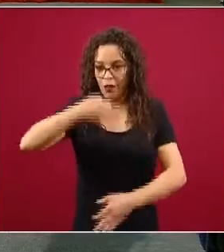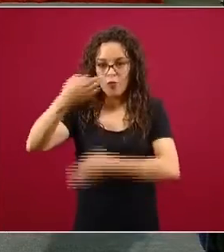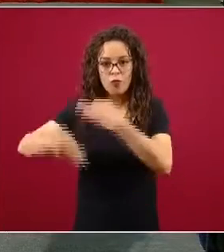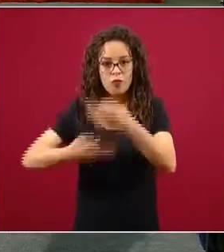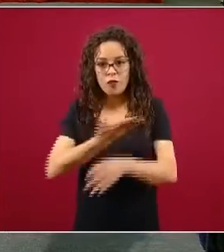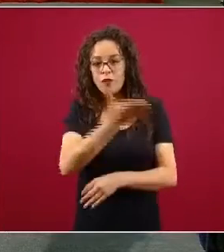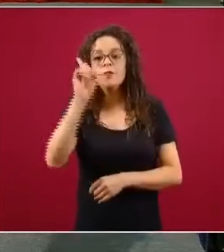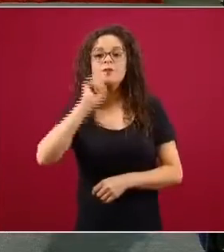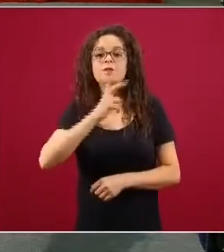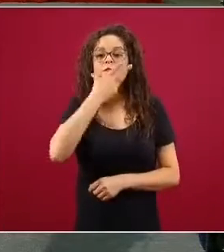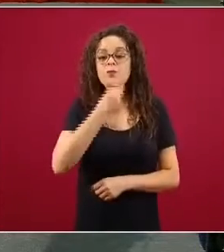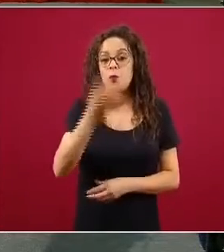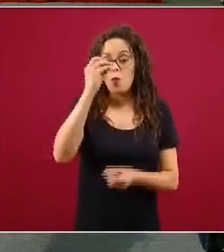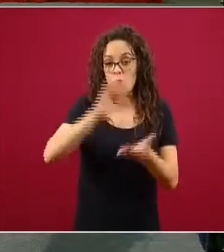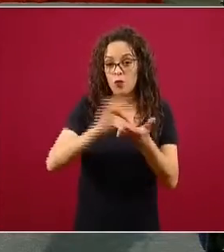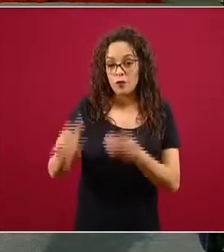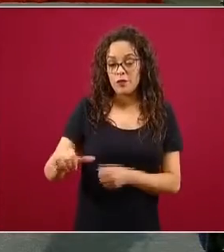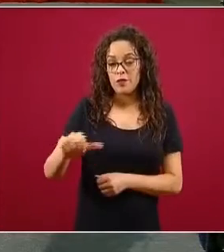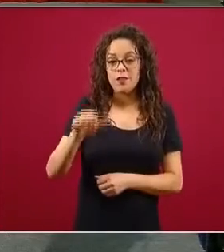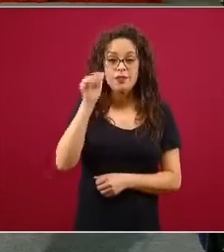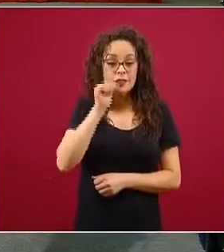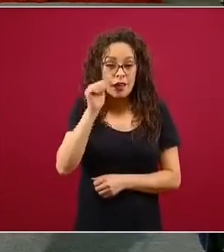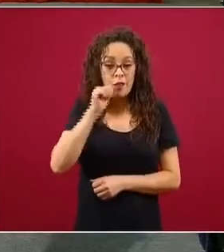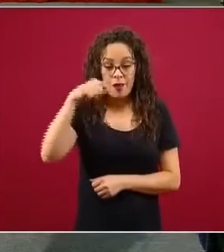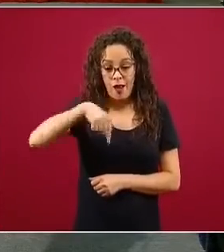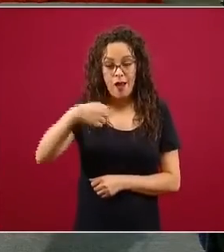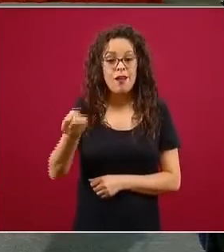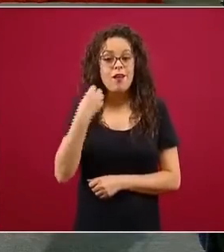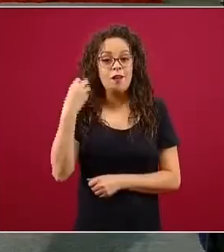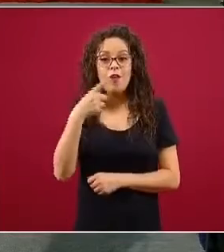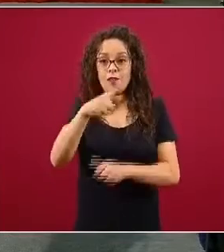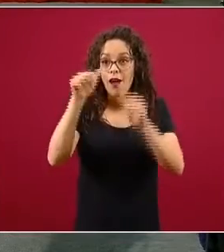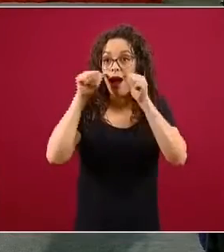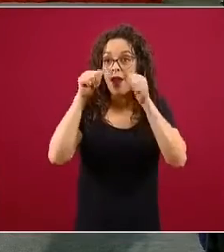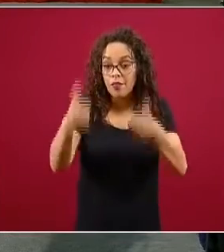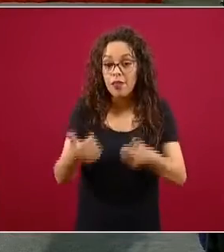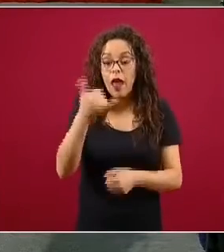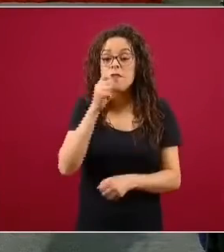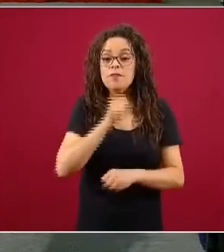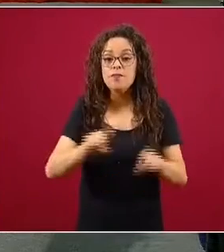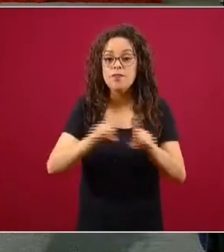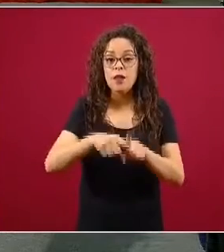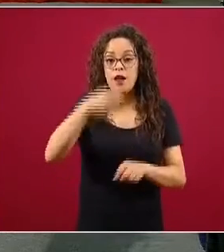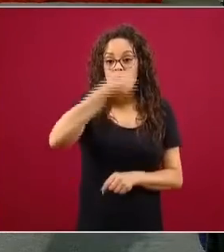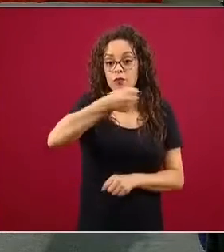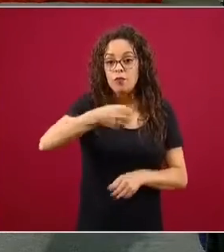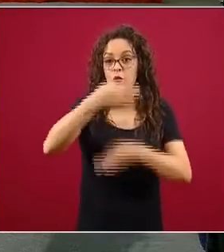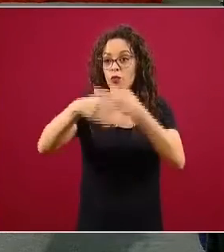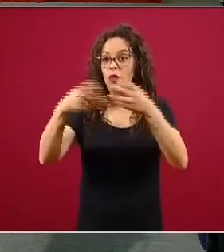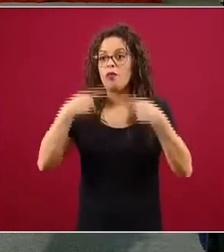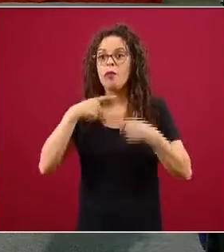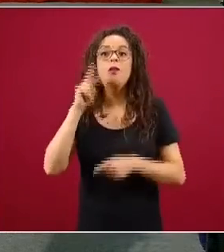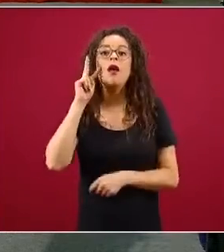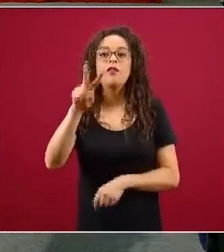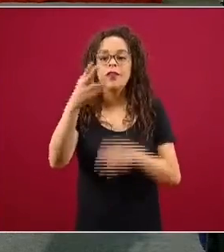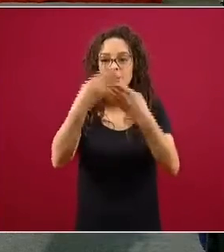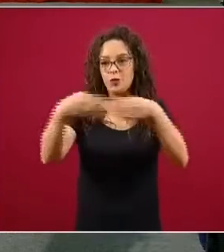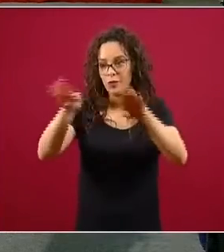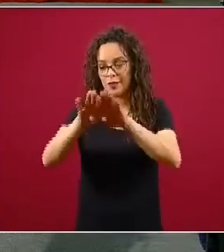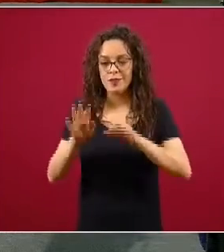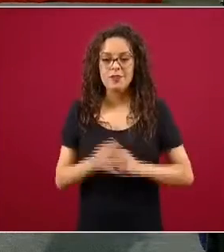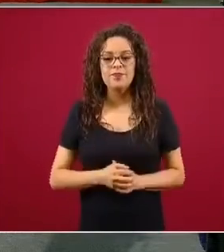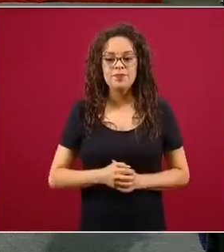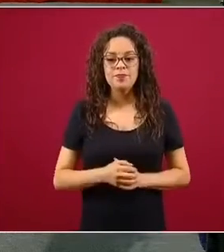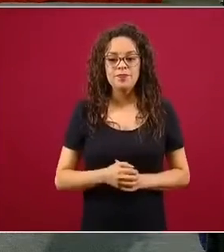gracias por estar aquí siempre atentos, y también saludo a la población para presentar este tema que, como bien comentó el